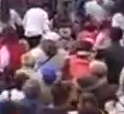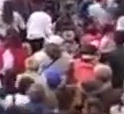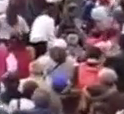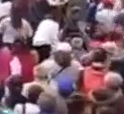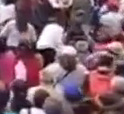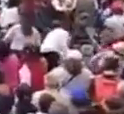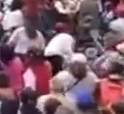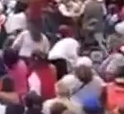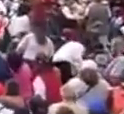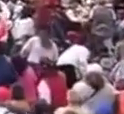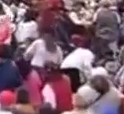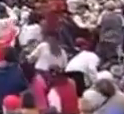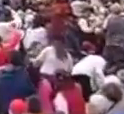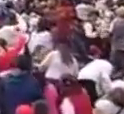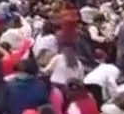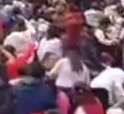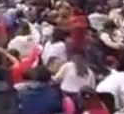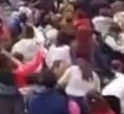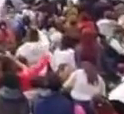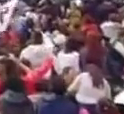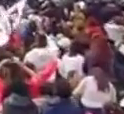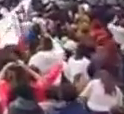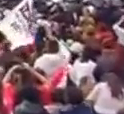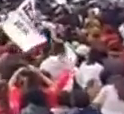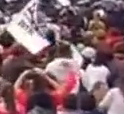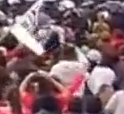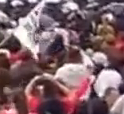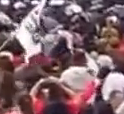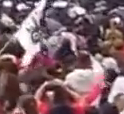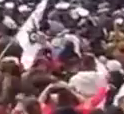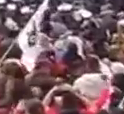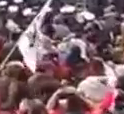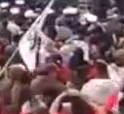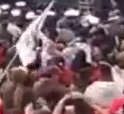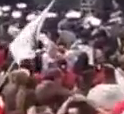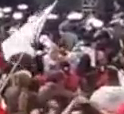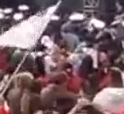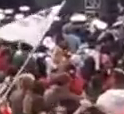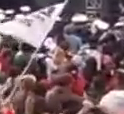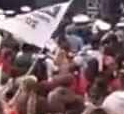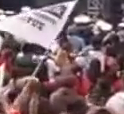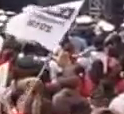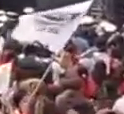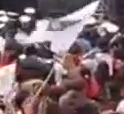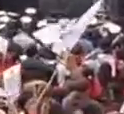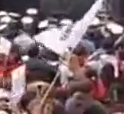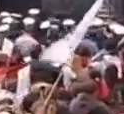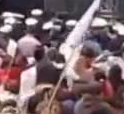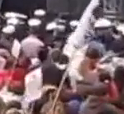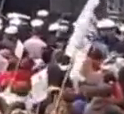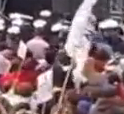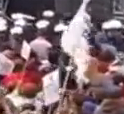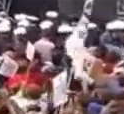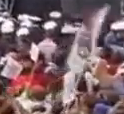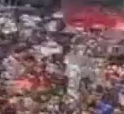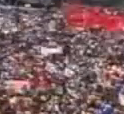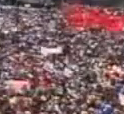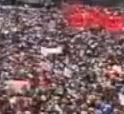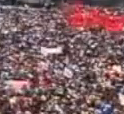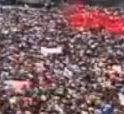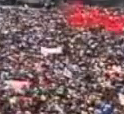Escuchemos el mensaje que dirige el licenciado Andrés Manuel López Obrador, presidente de México.